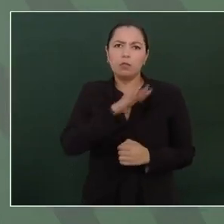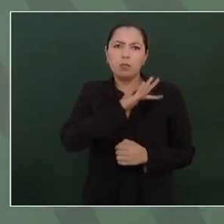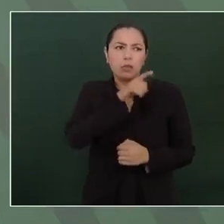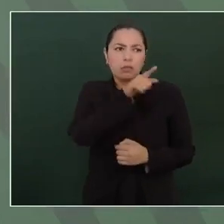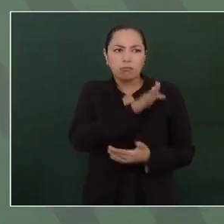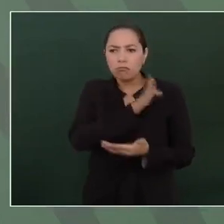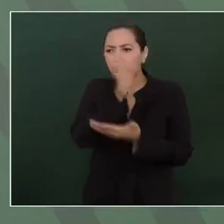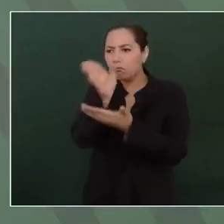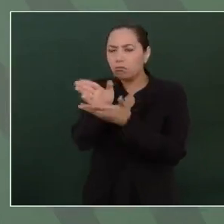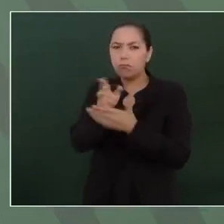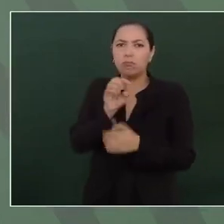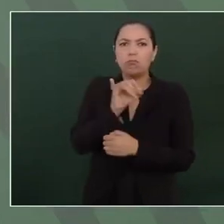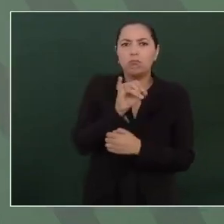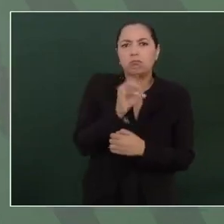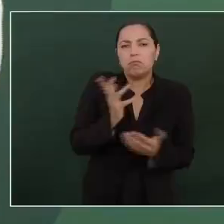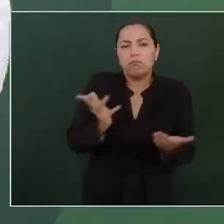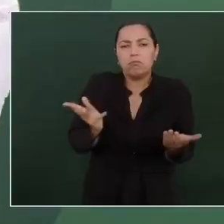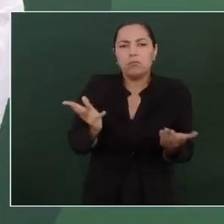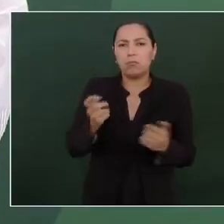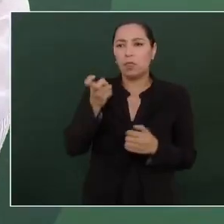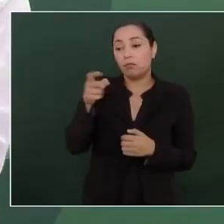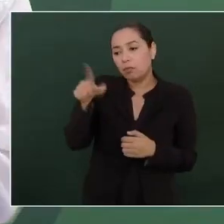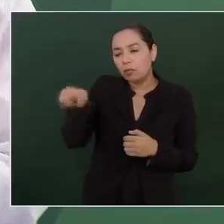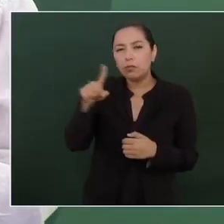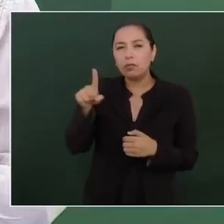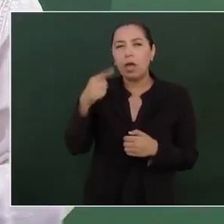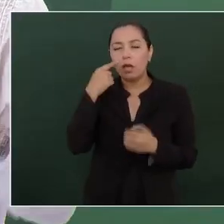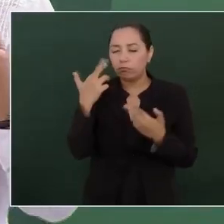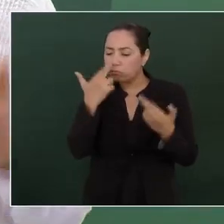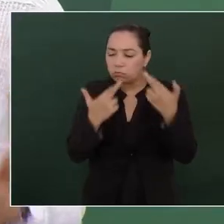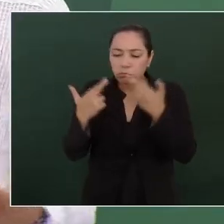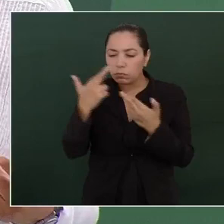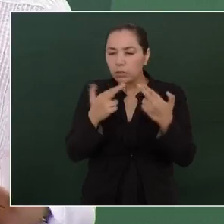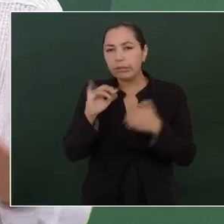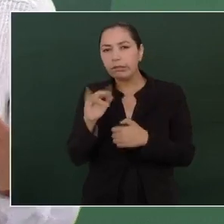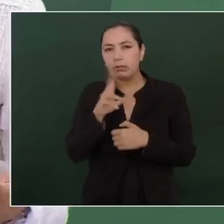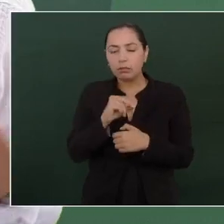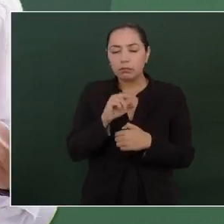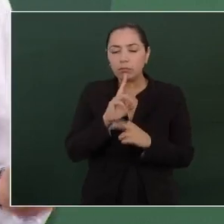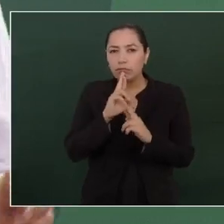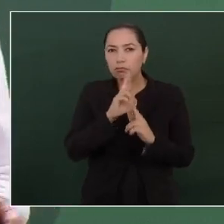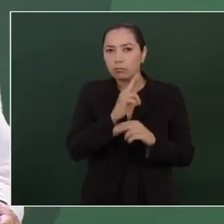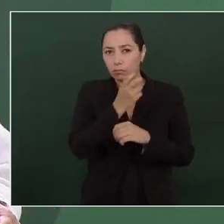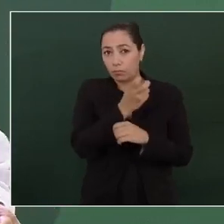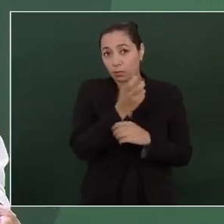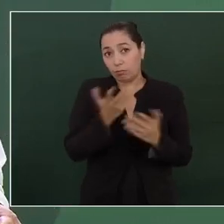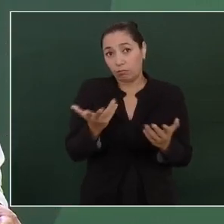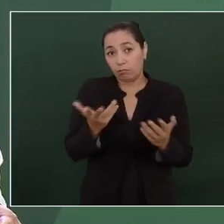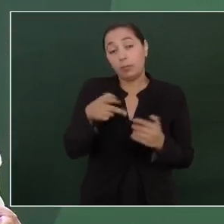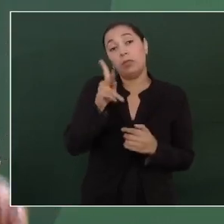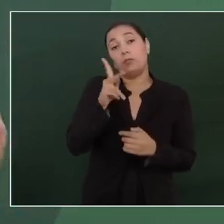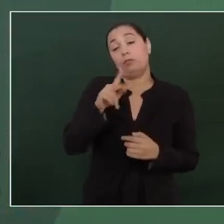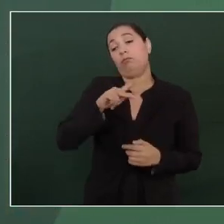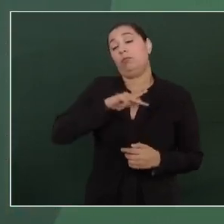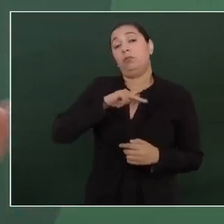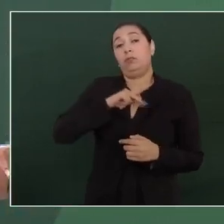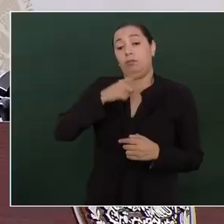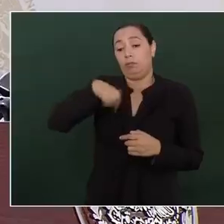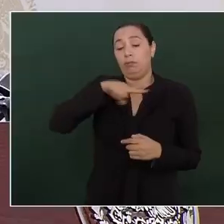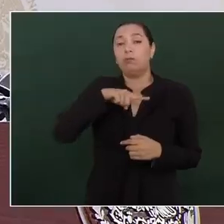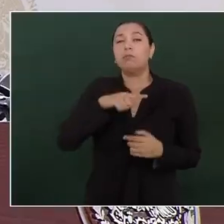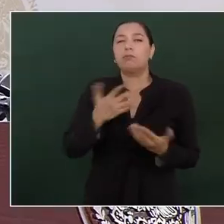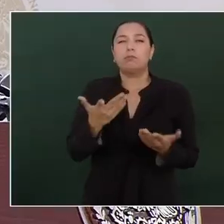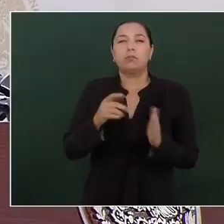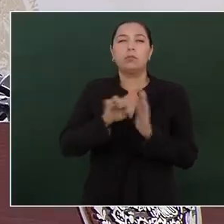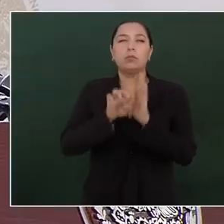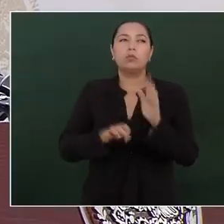Y eso es lo que van a resolver los jueces. Pero también en el caso nuestro, no podemos